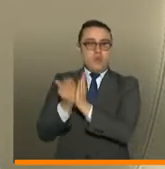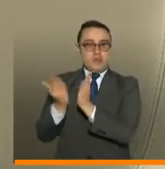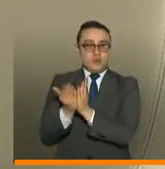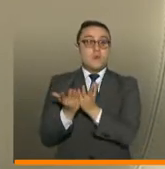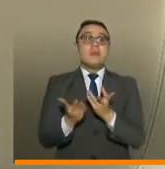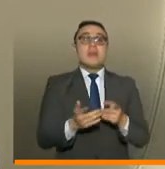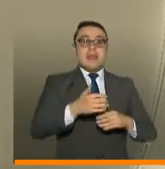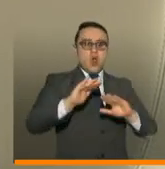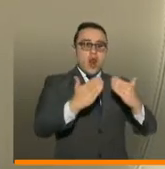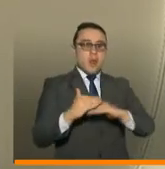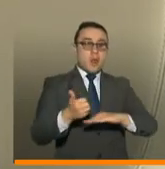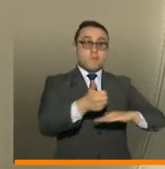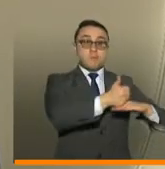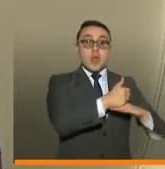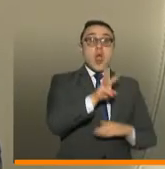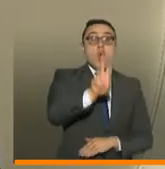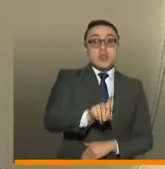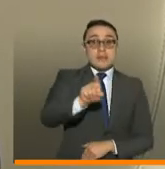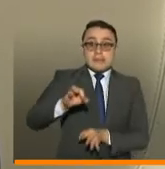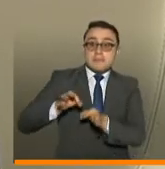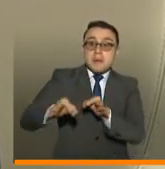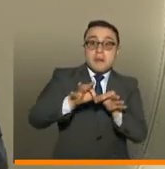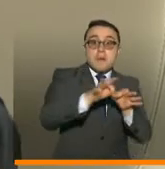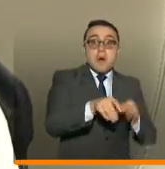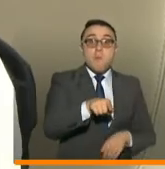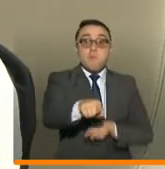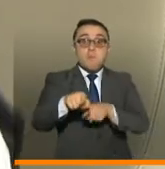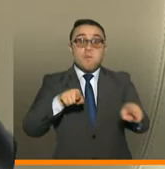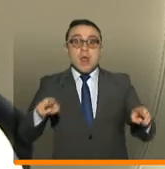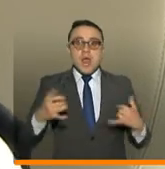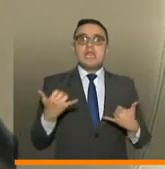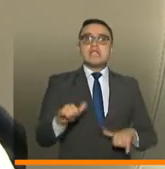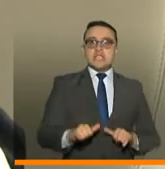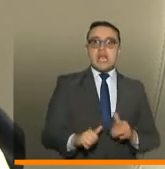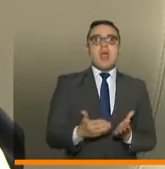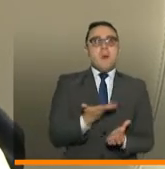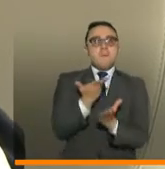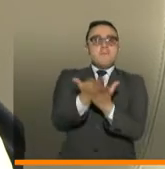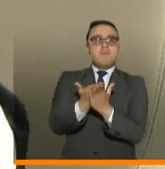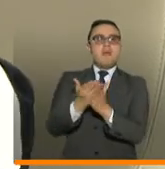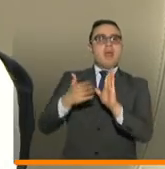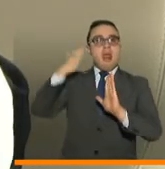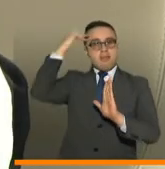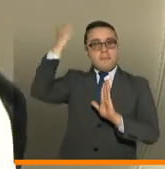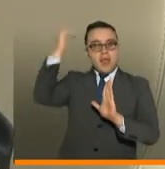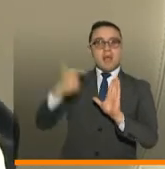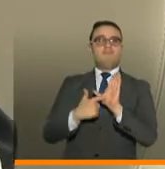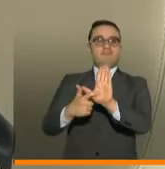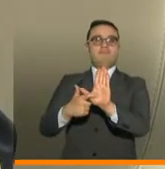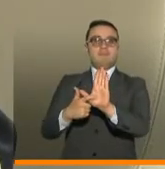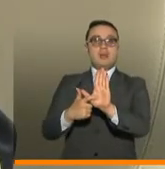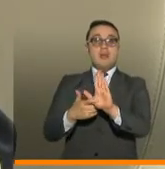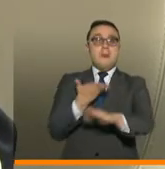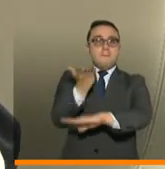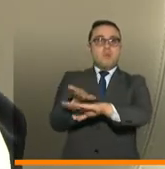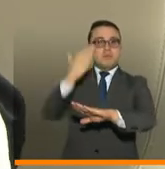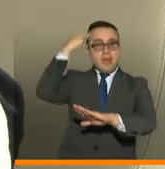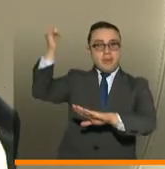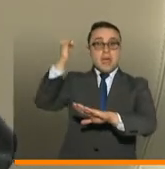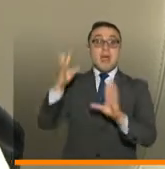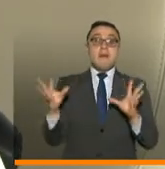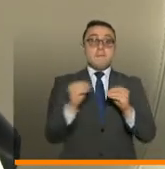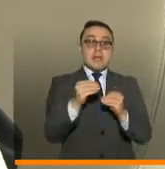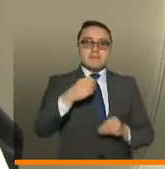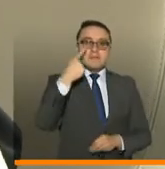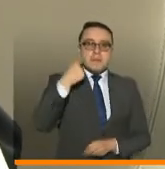86 municipios en ese departamento ya, no solamente con una propuesta académica de alternancia, sino con un trabajo muy de la mano de los padres, con